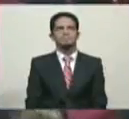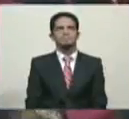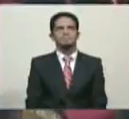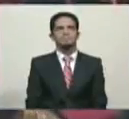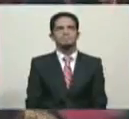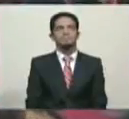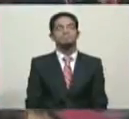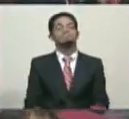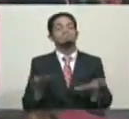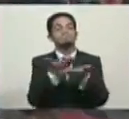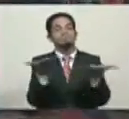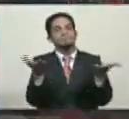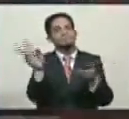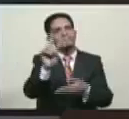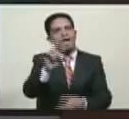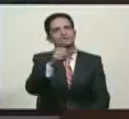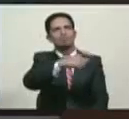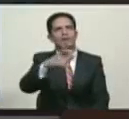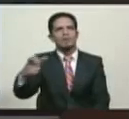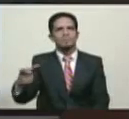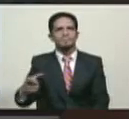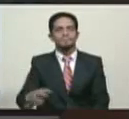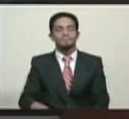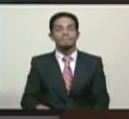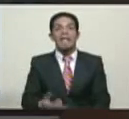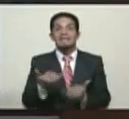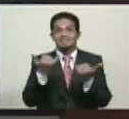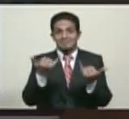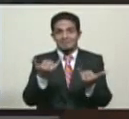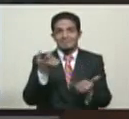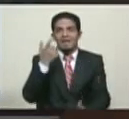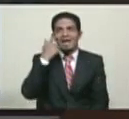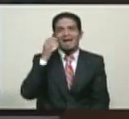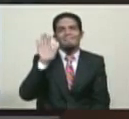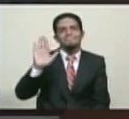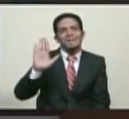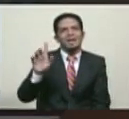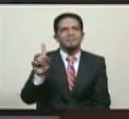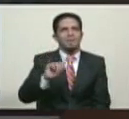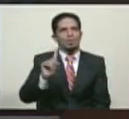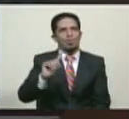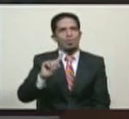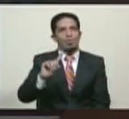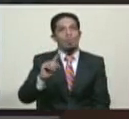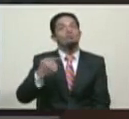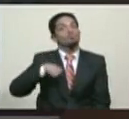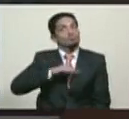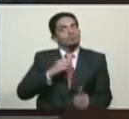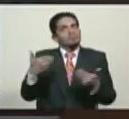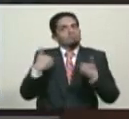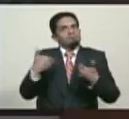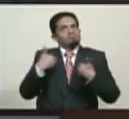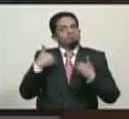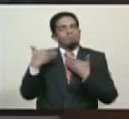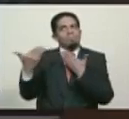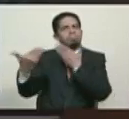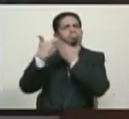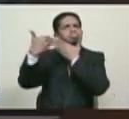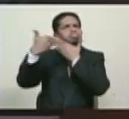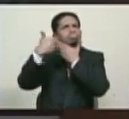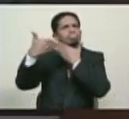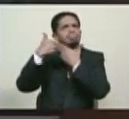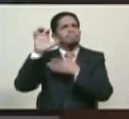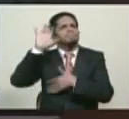Compatriotas venezolanos, ya no es solo una amenaza, somos víctimas de un ataque furtivo y despiadado del